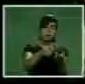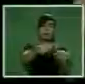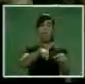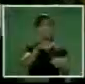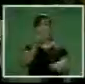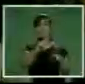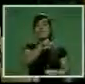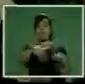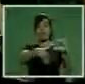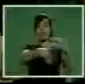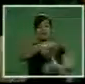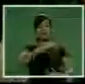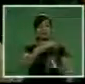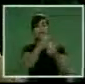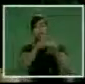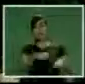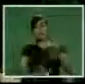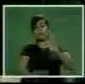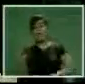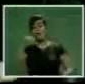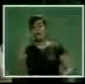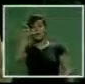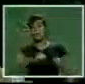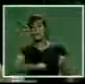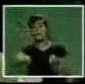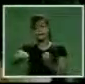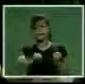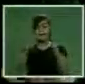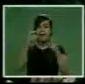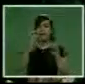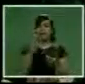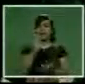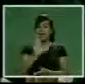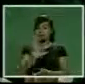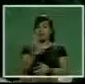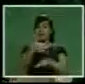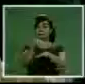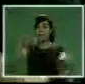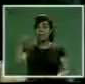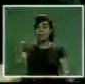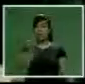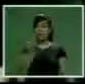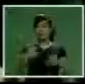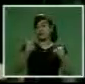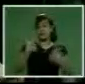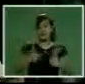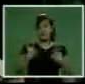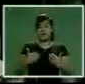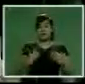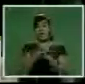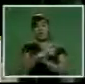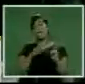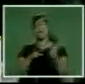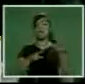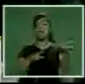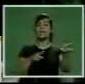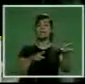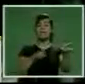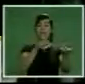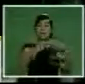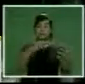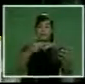los asiáticos, es decir, ahí hay todo un sistema que ha sido devastador para las grandes mayorías de la humanidad. Pero ellos tenían un colchón dentro